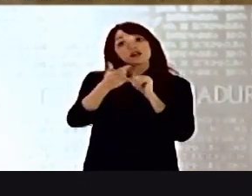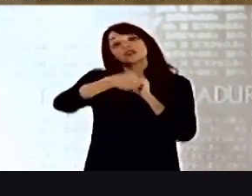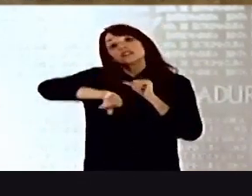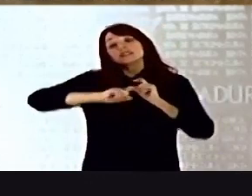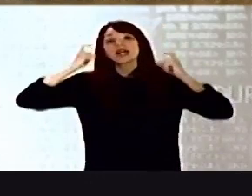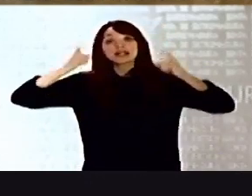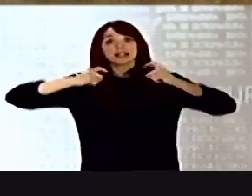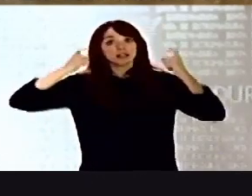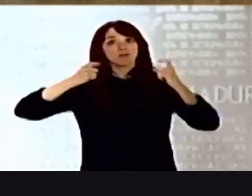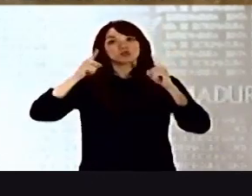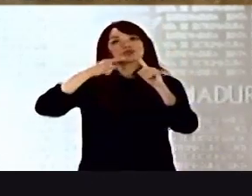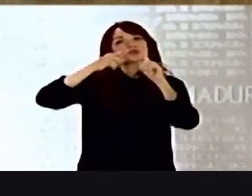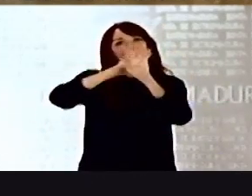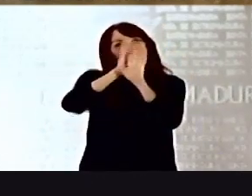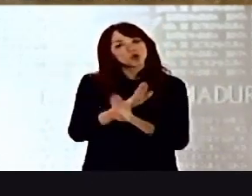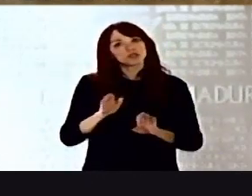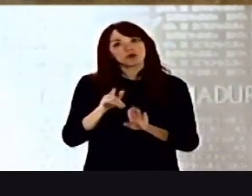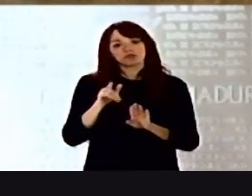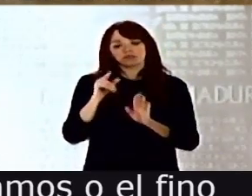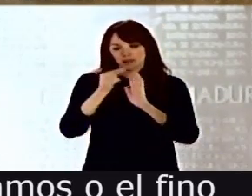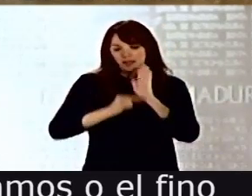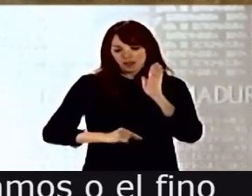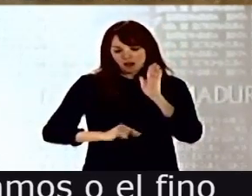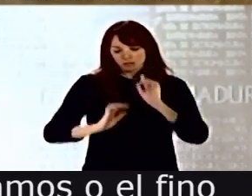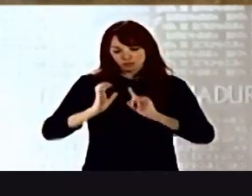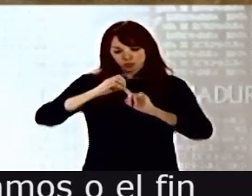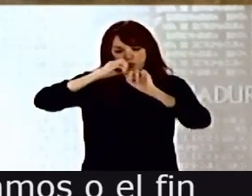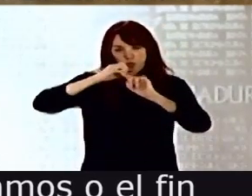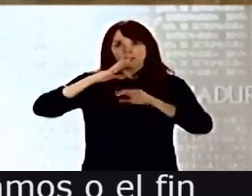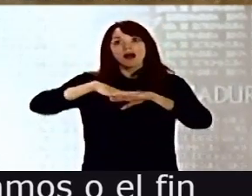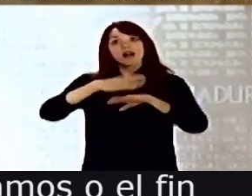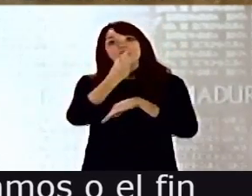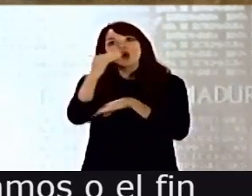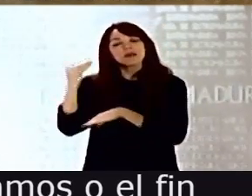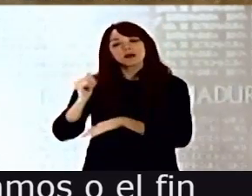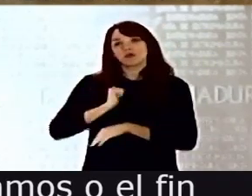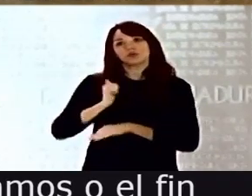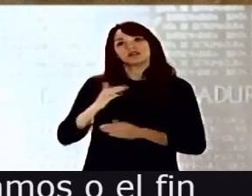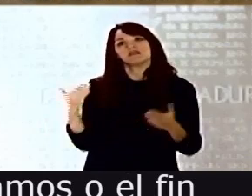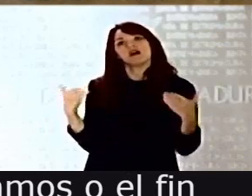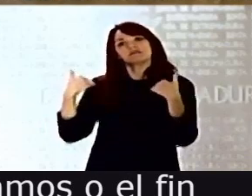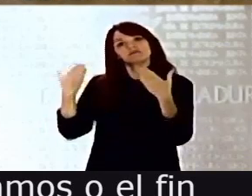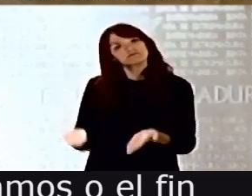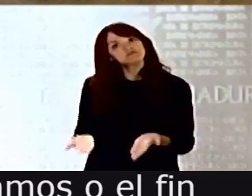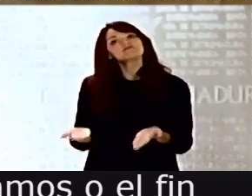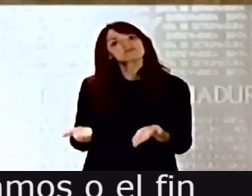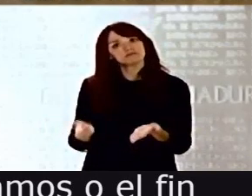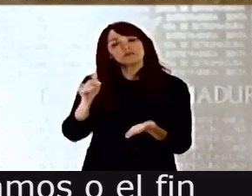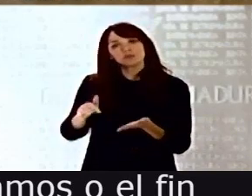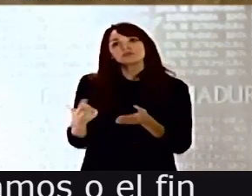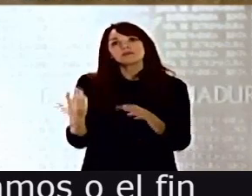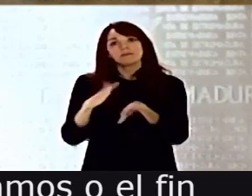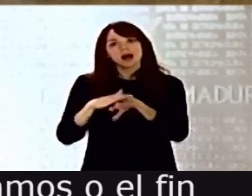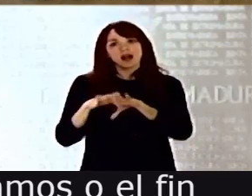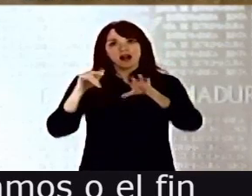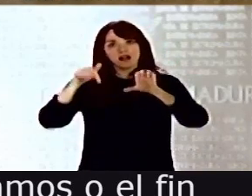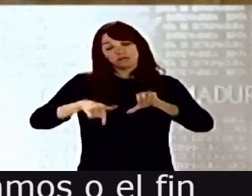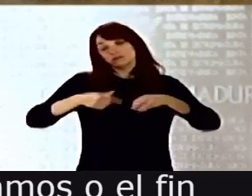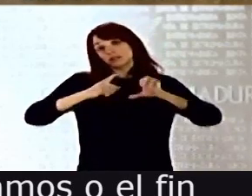Intentamos, o el fin último de esta medida, es que los jóvenes puedan tener una oportunidad en su tierra.